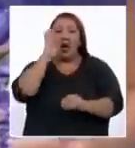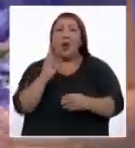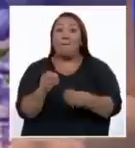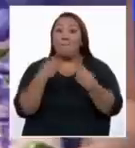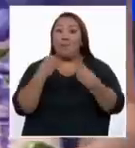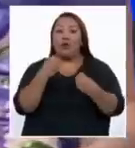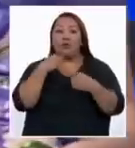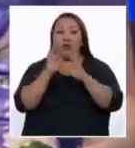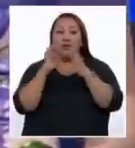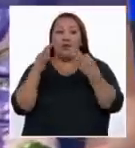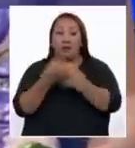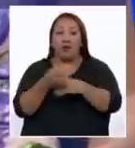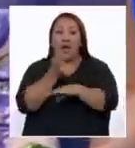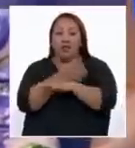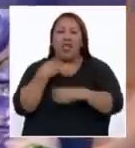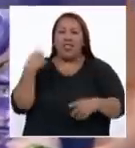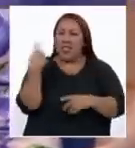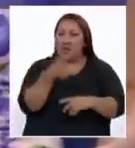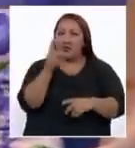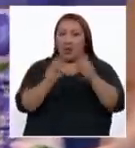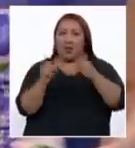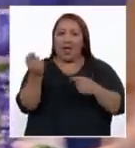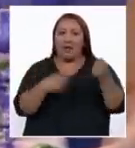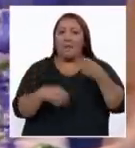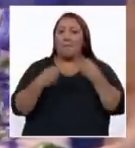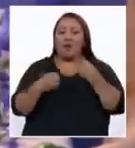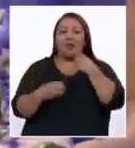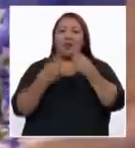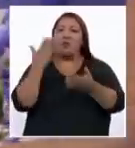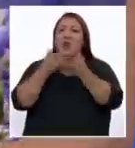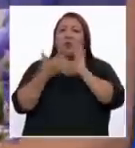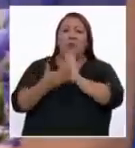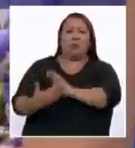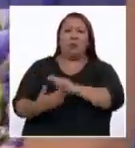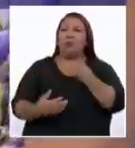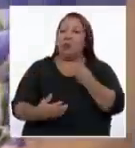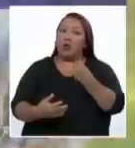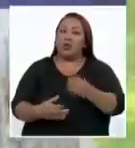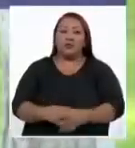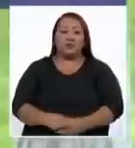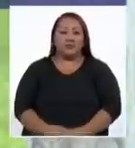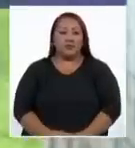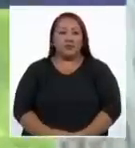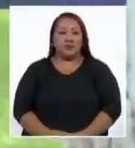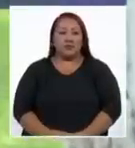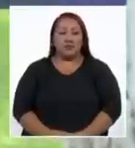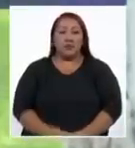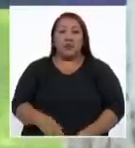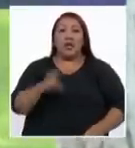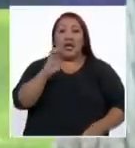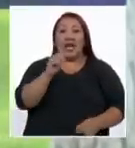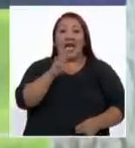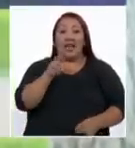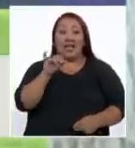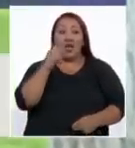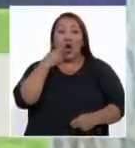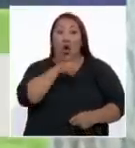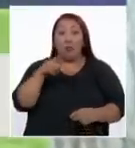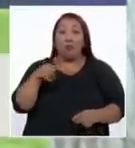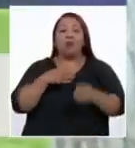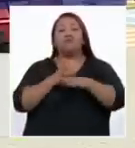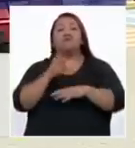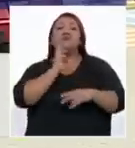debido a una familia que denunció a los administradores por discriminación. José Carrión es el cliente de este